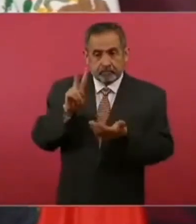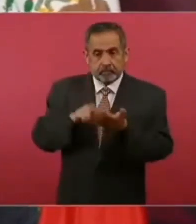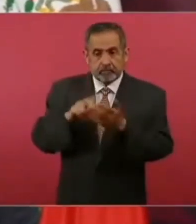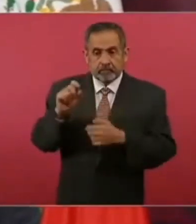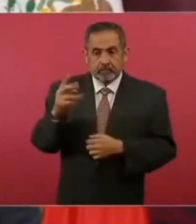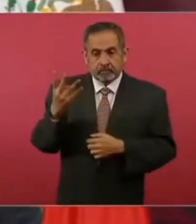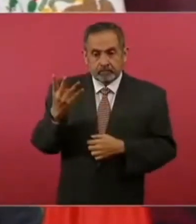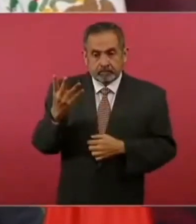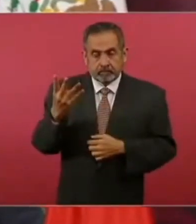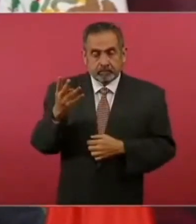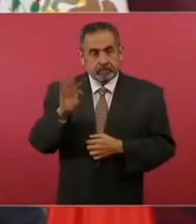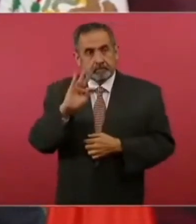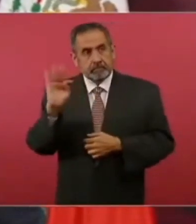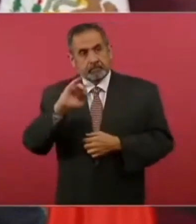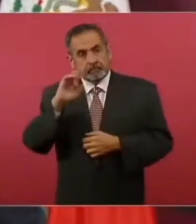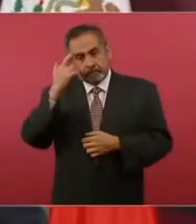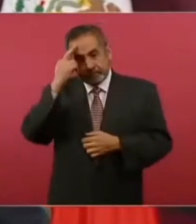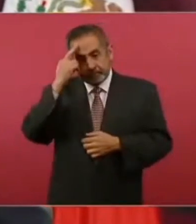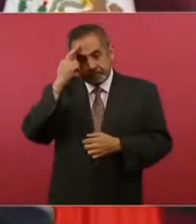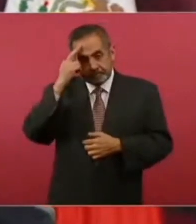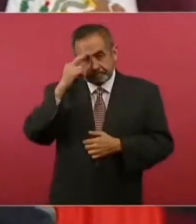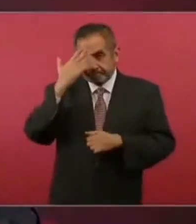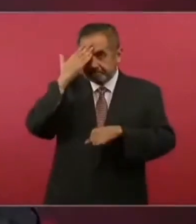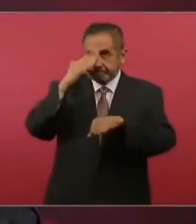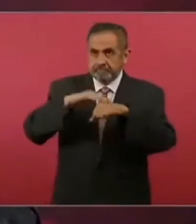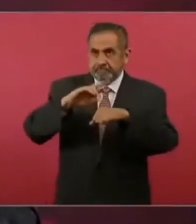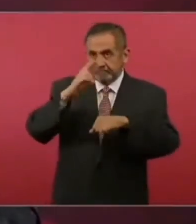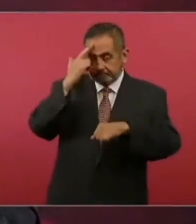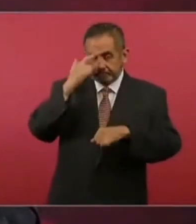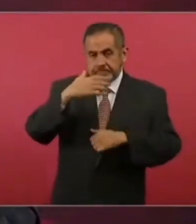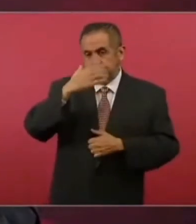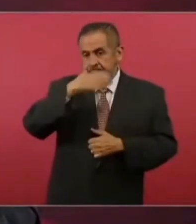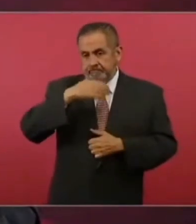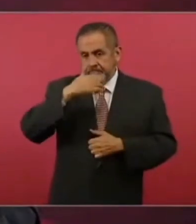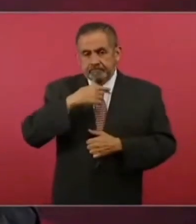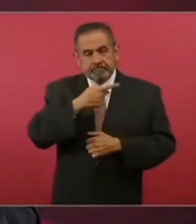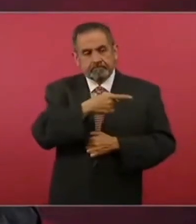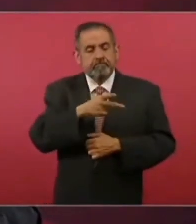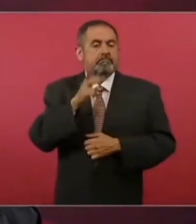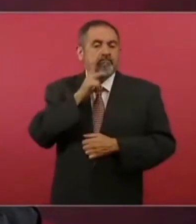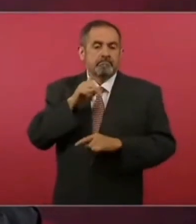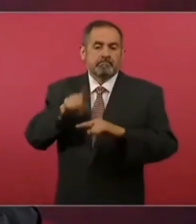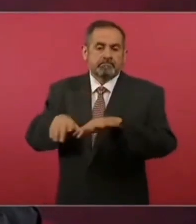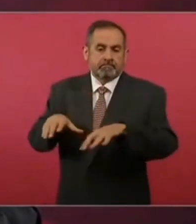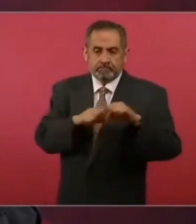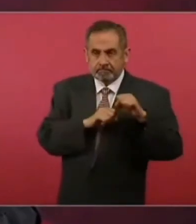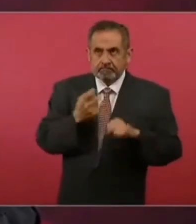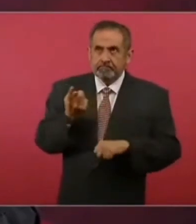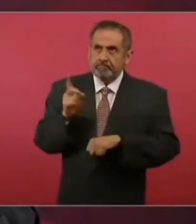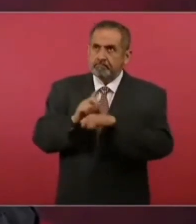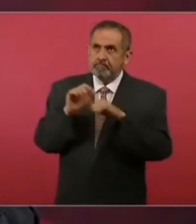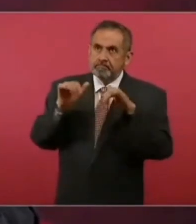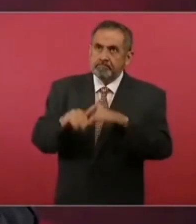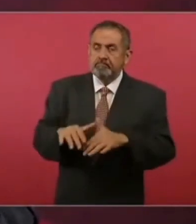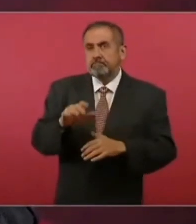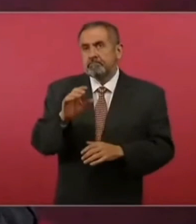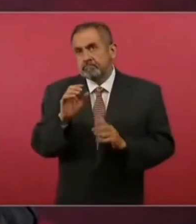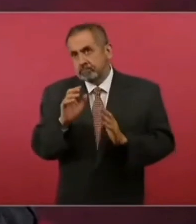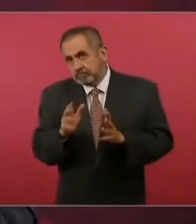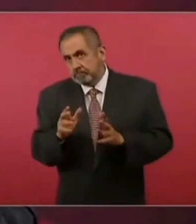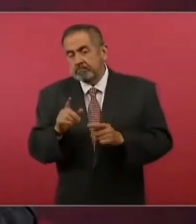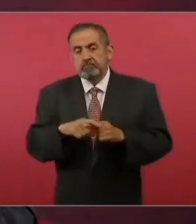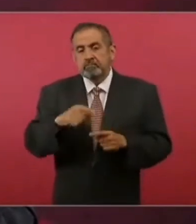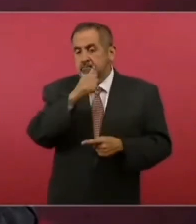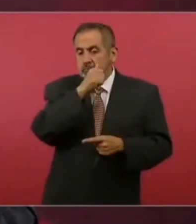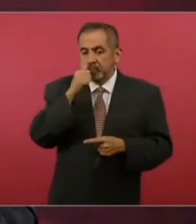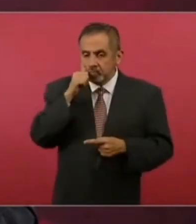ya sea recordar a Cárdenas por la expropiación o recordar a